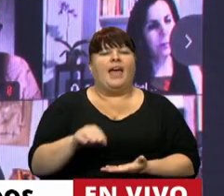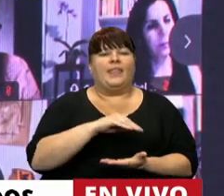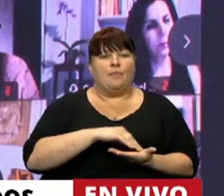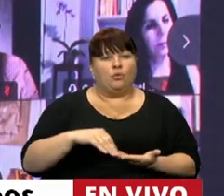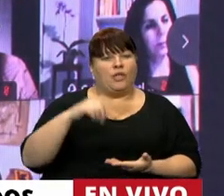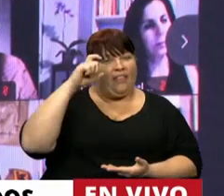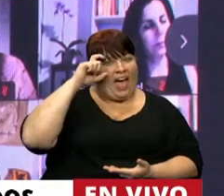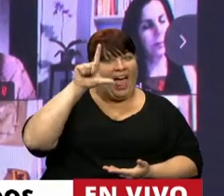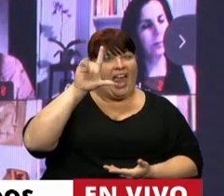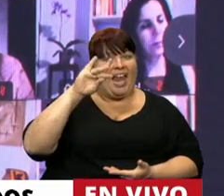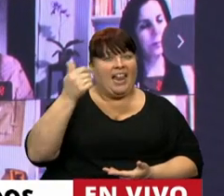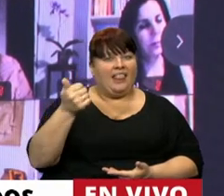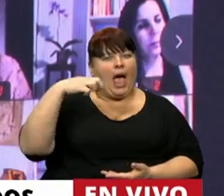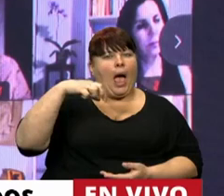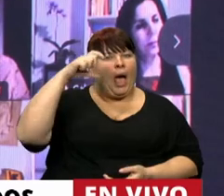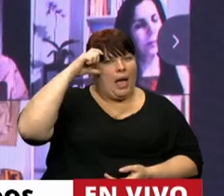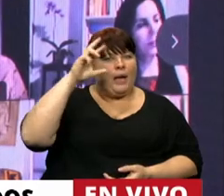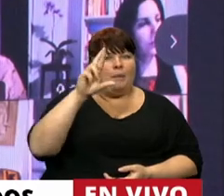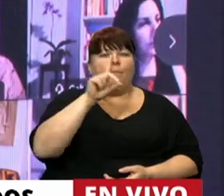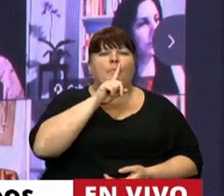Diputada Elda Pértile.